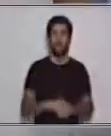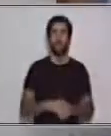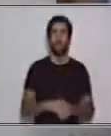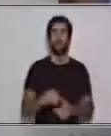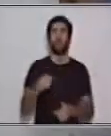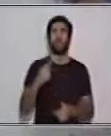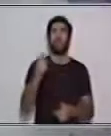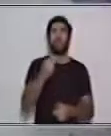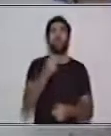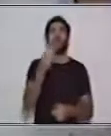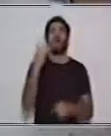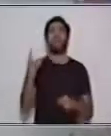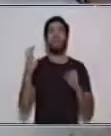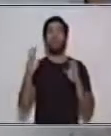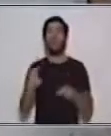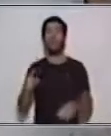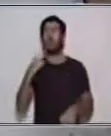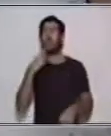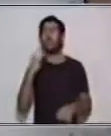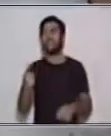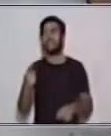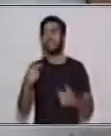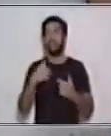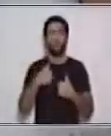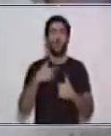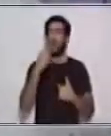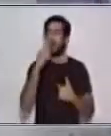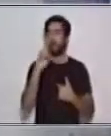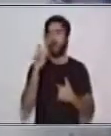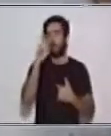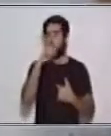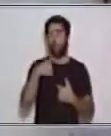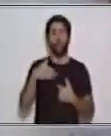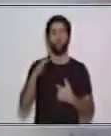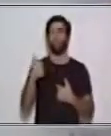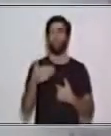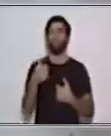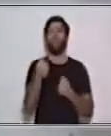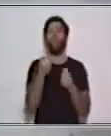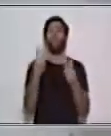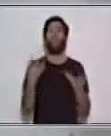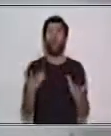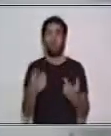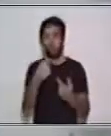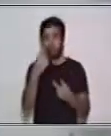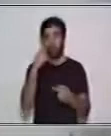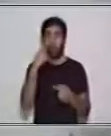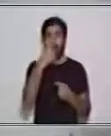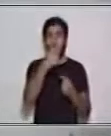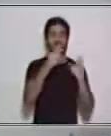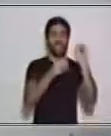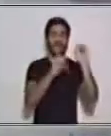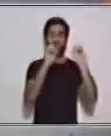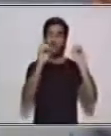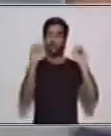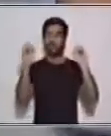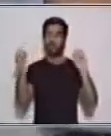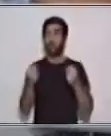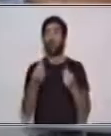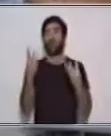personas dijeron en la pregunta, en la encuesta que se hizo, que no tenían hermanos? Vamos a contar la cantidad de